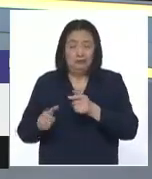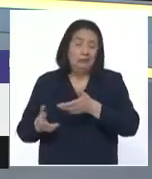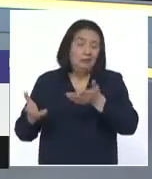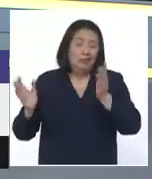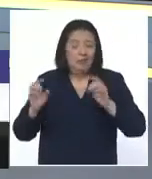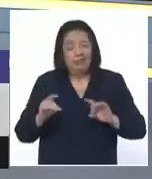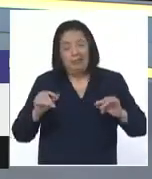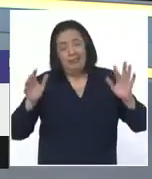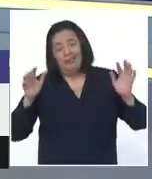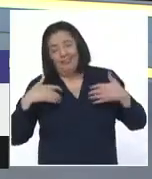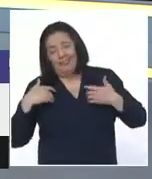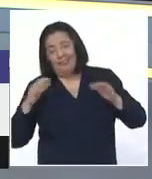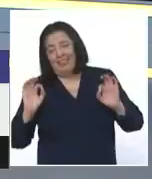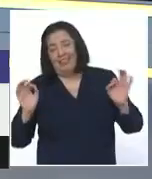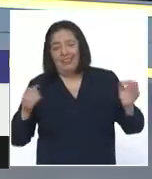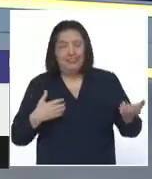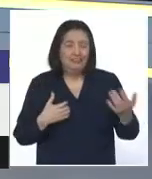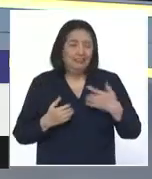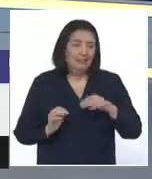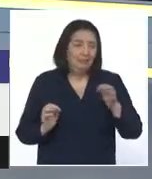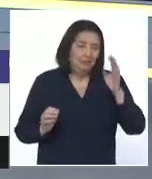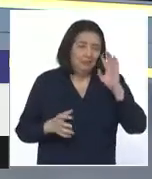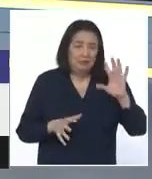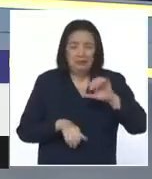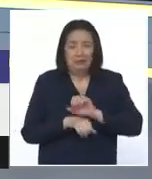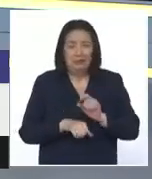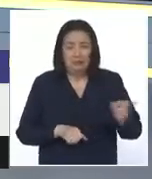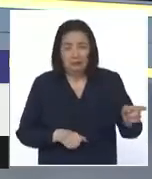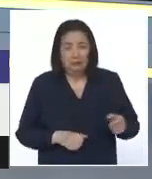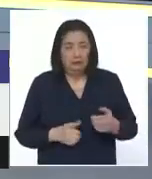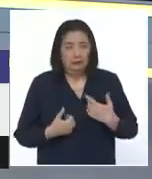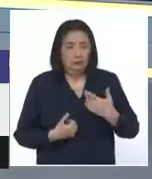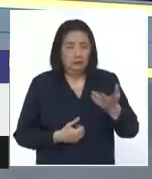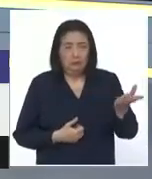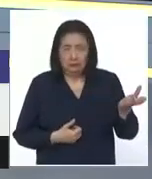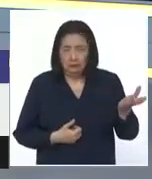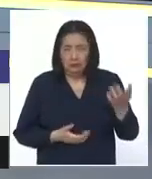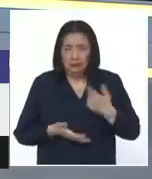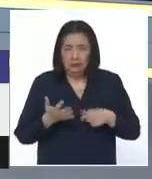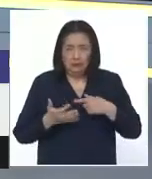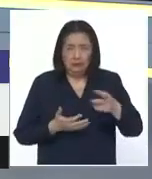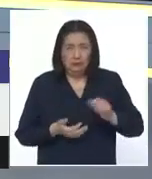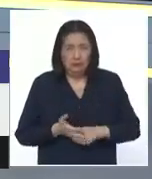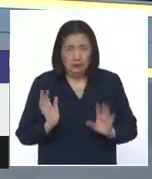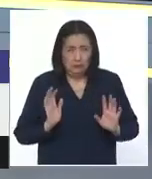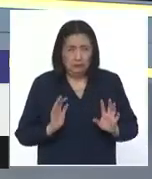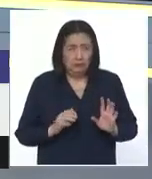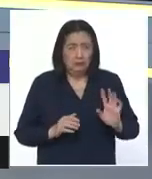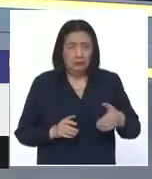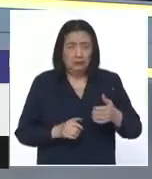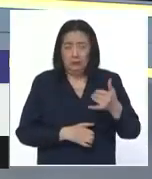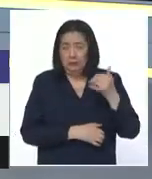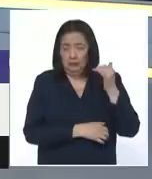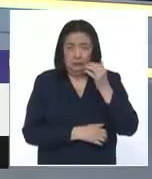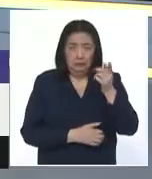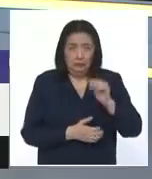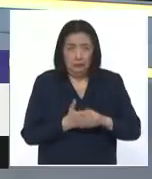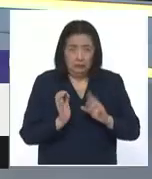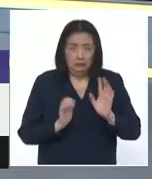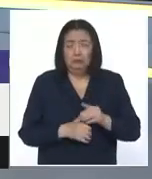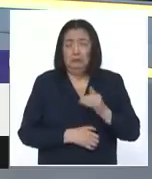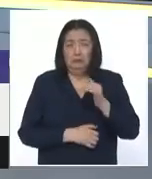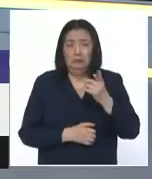creen impunes y están seguros de que no les va a pasar nada, que tienen la desfachatez de, en medio de tu enlace en vivo,